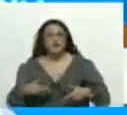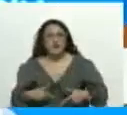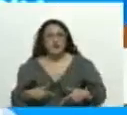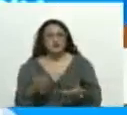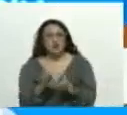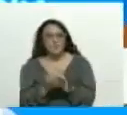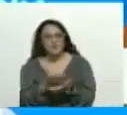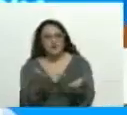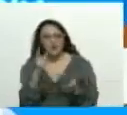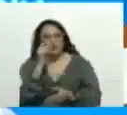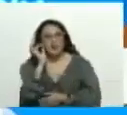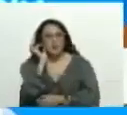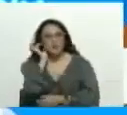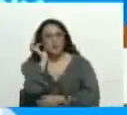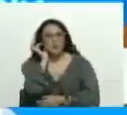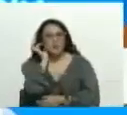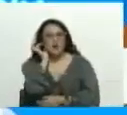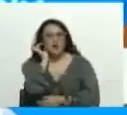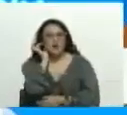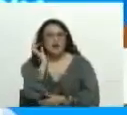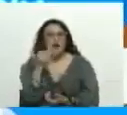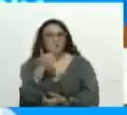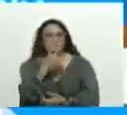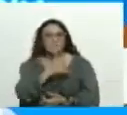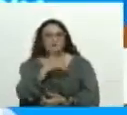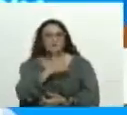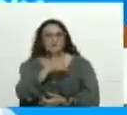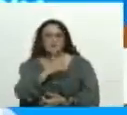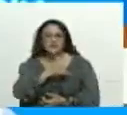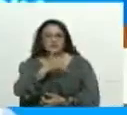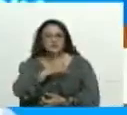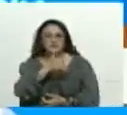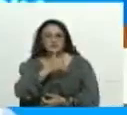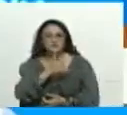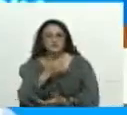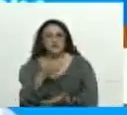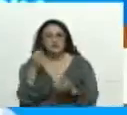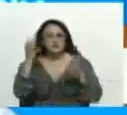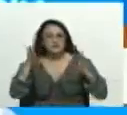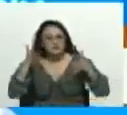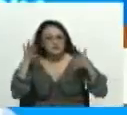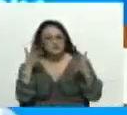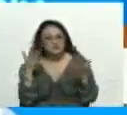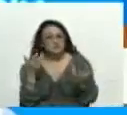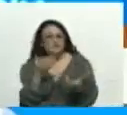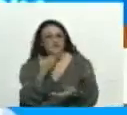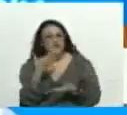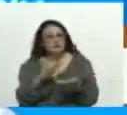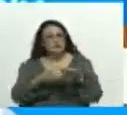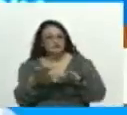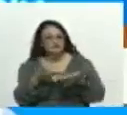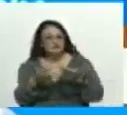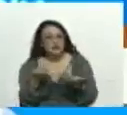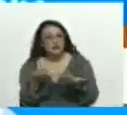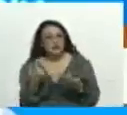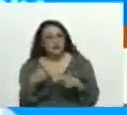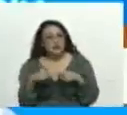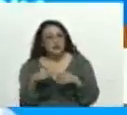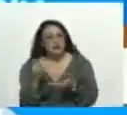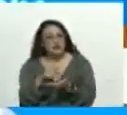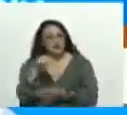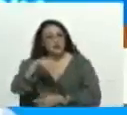compañeras y compañeros que nos tienen una paciencia infinita para orientarnos llevarnos traernos facilitarnos este privilegio de